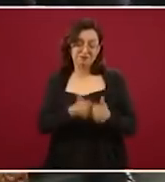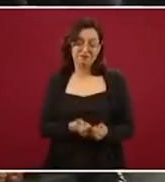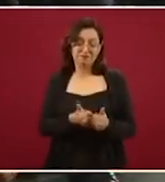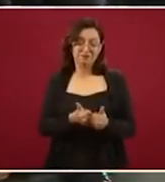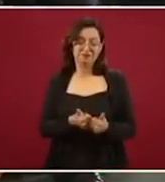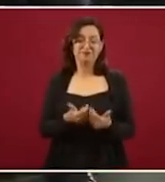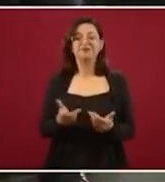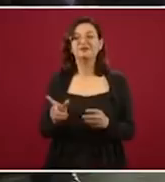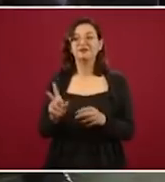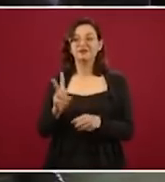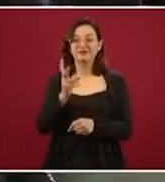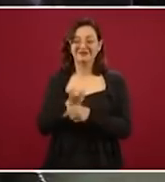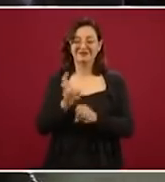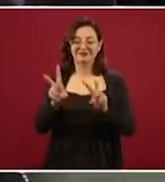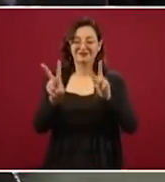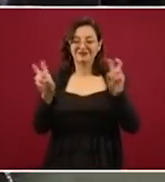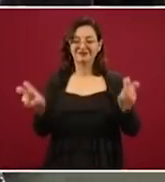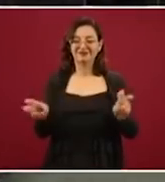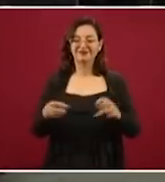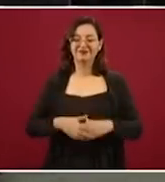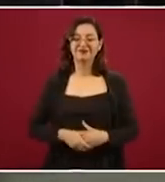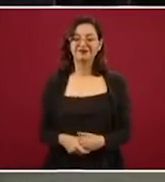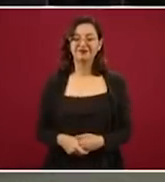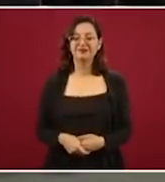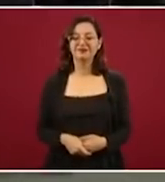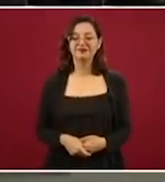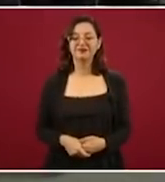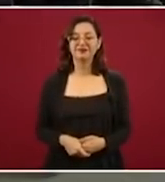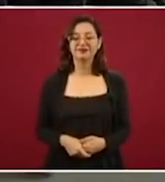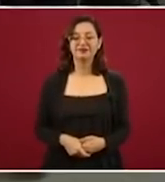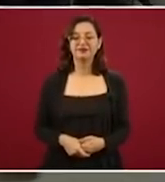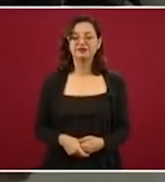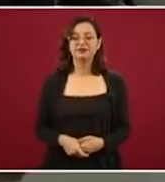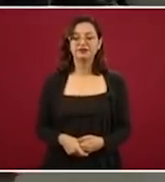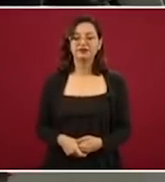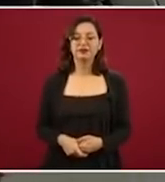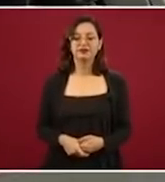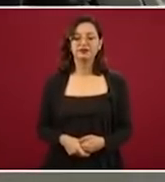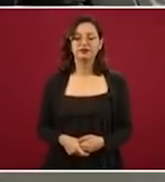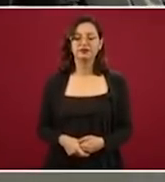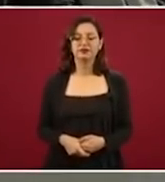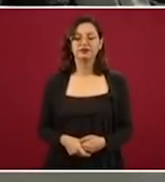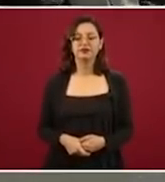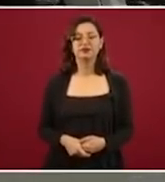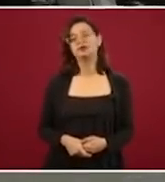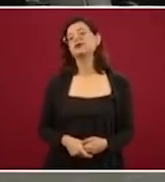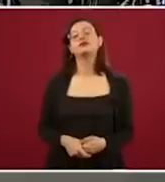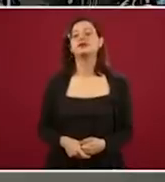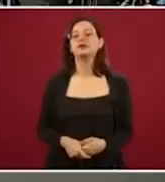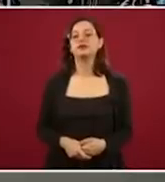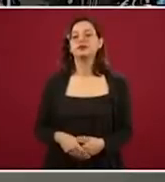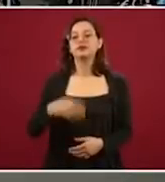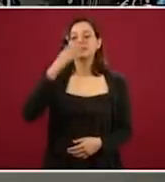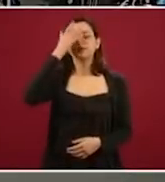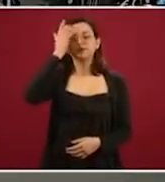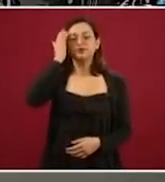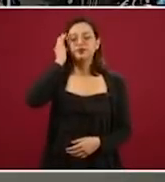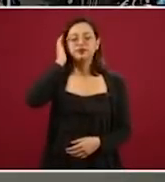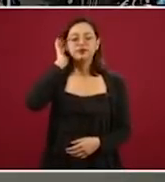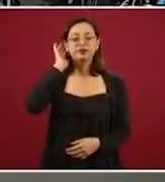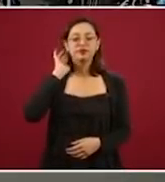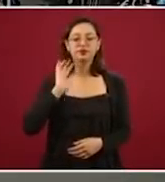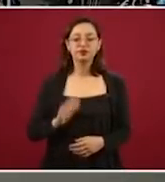al segundo tema. Miren, va a iniciar ya la